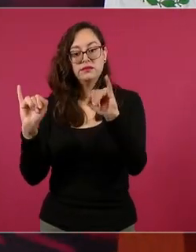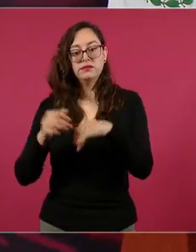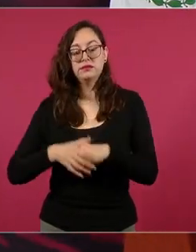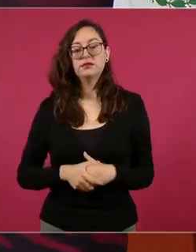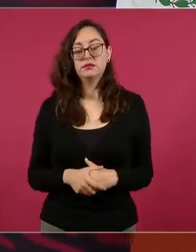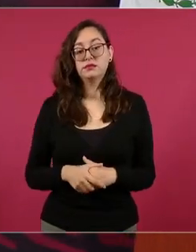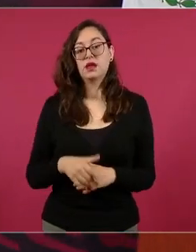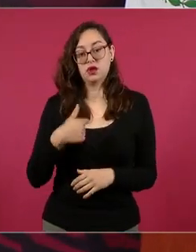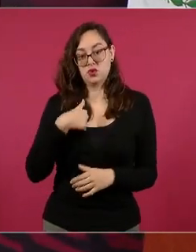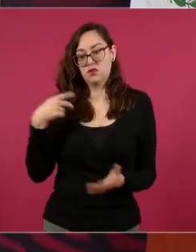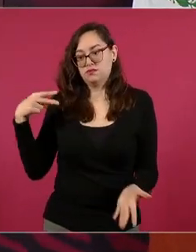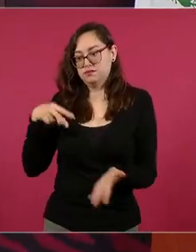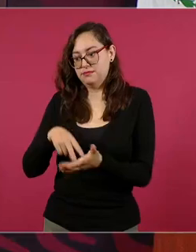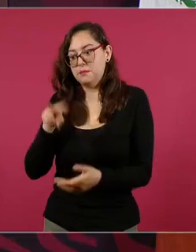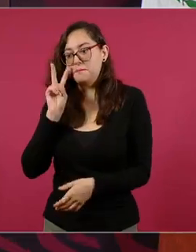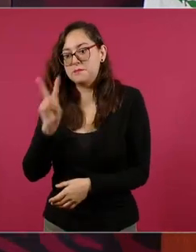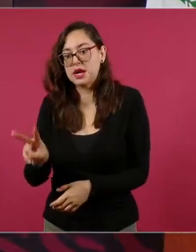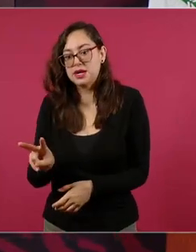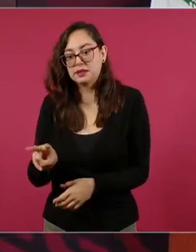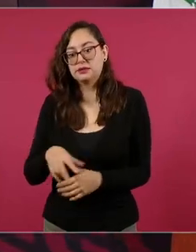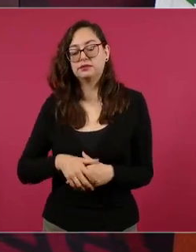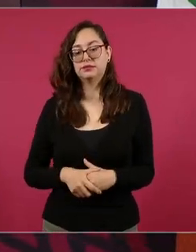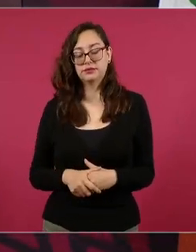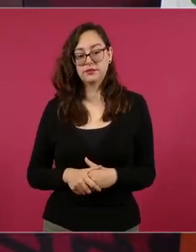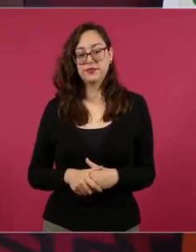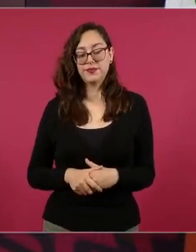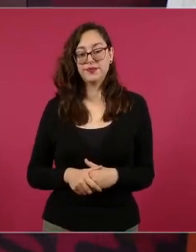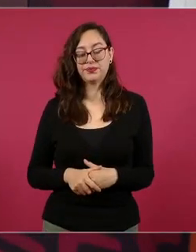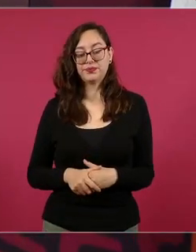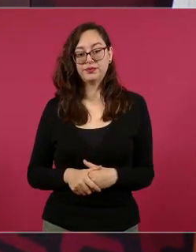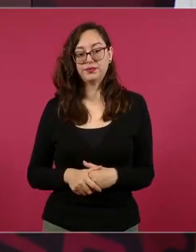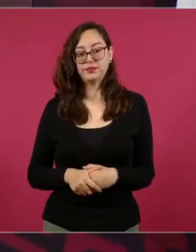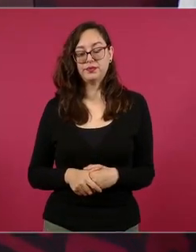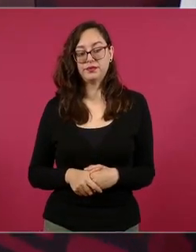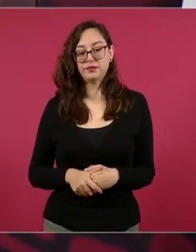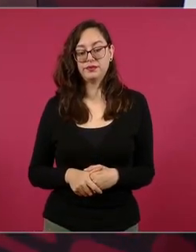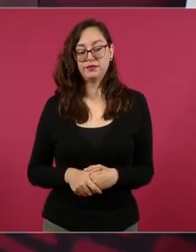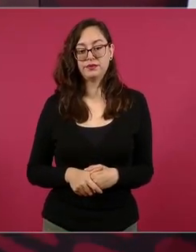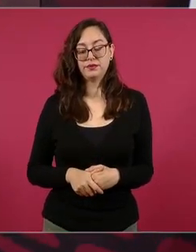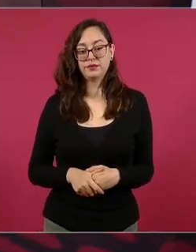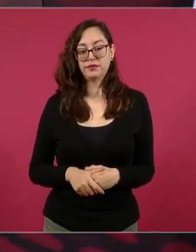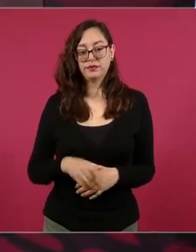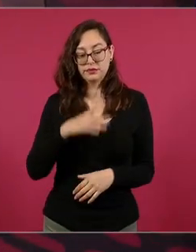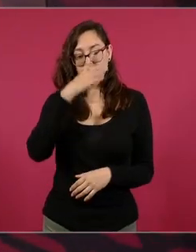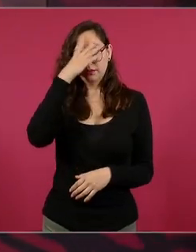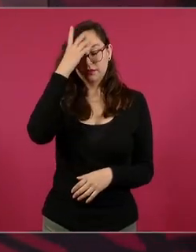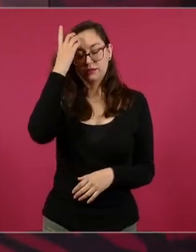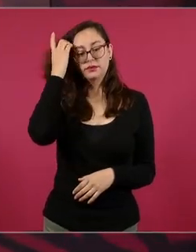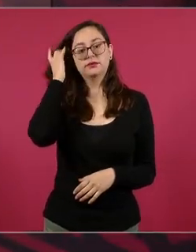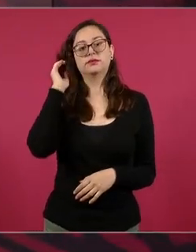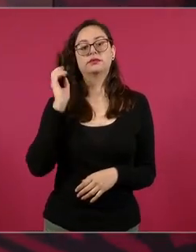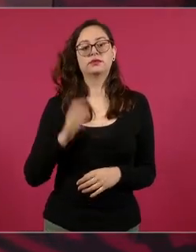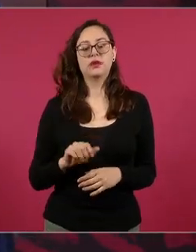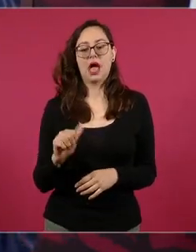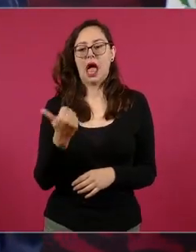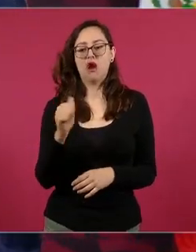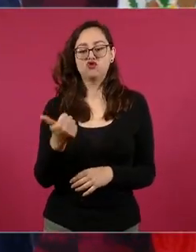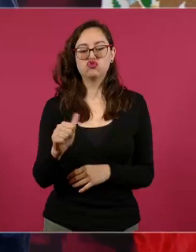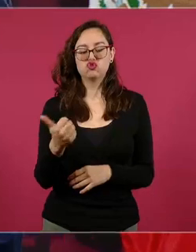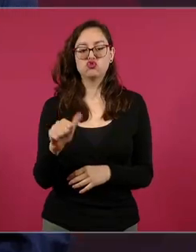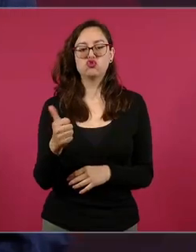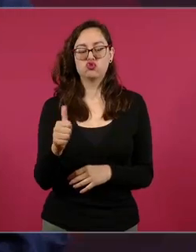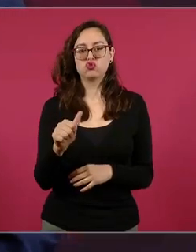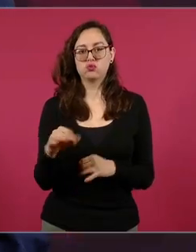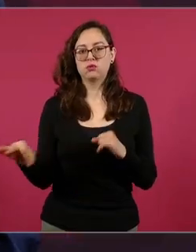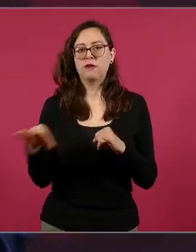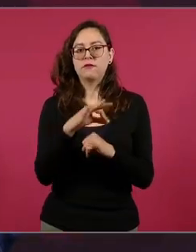si es así, pero voy a eso a finales de agosto.